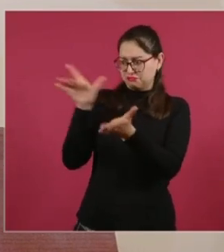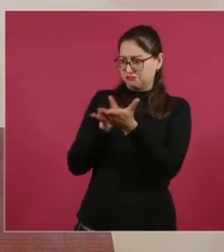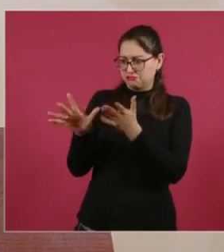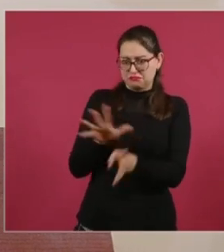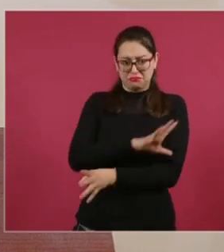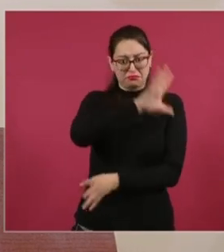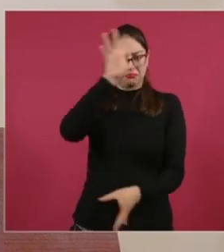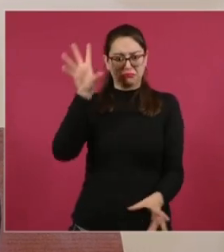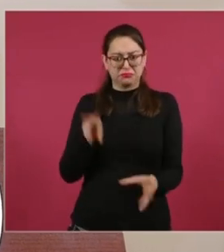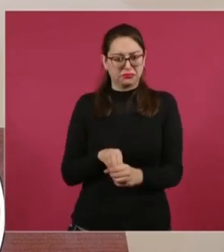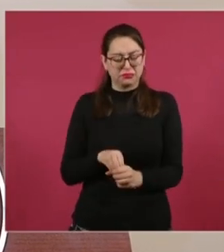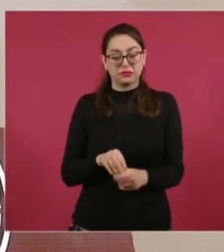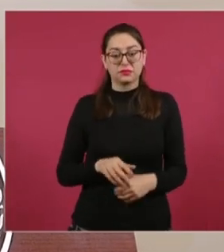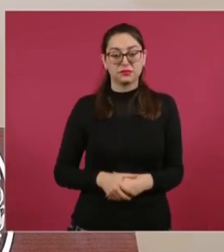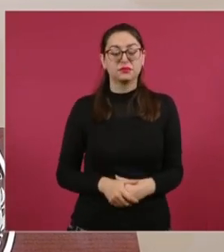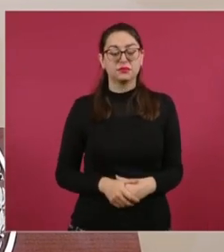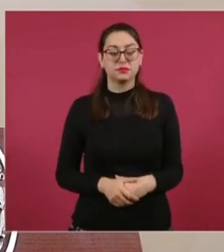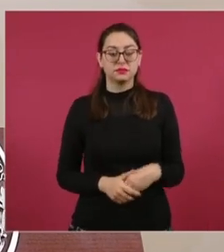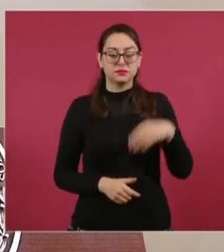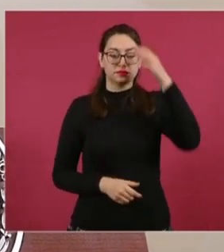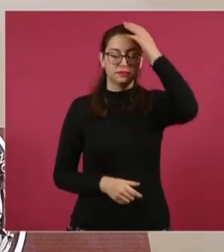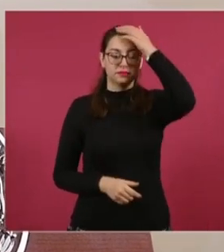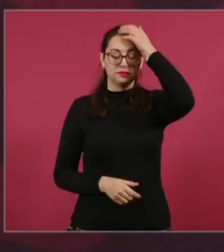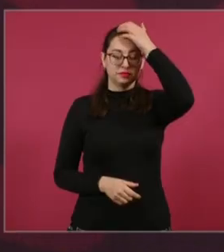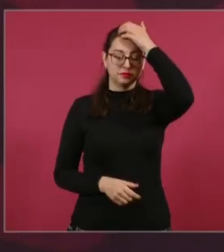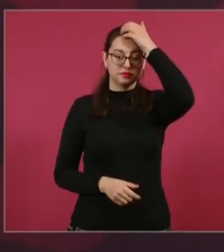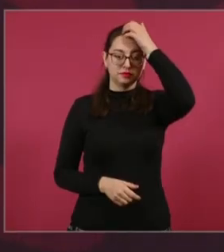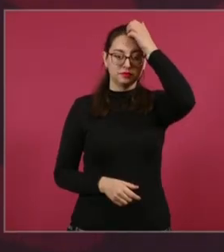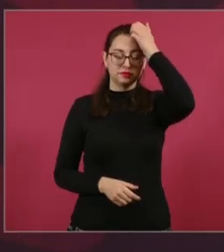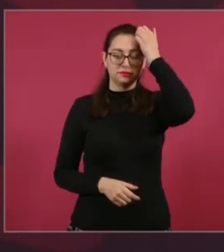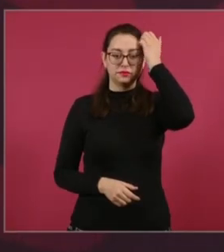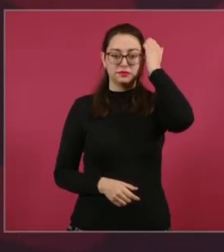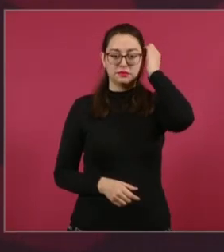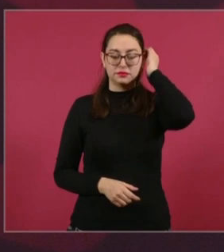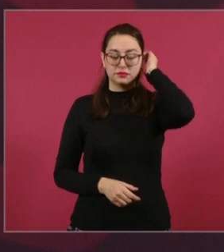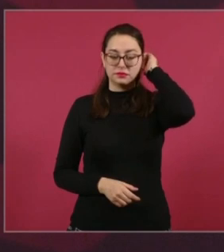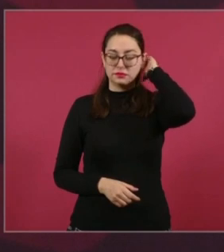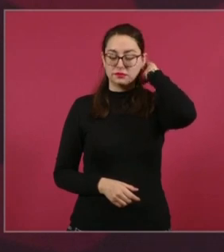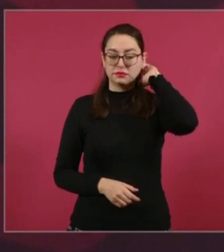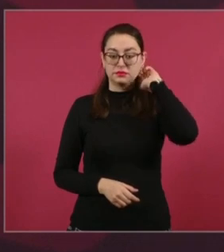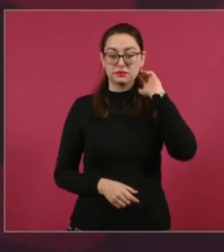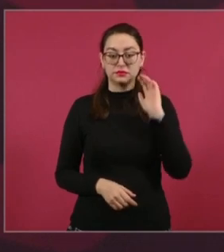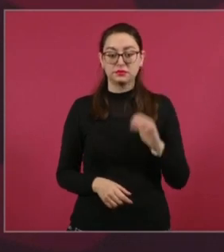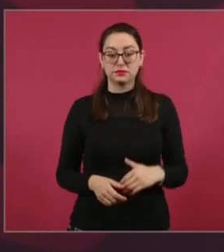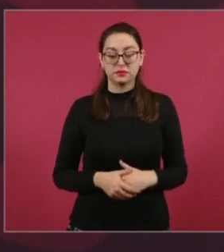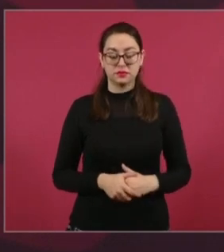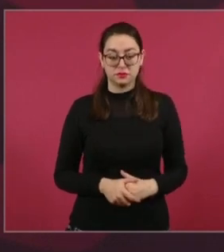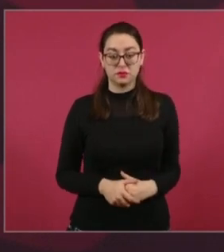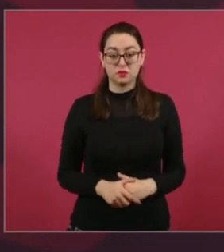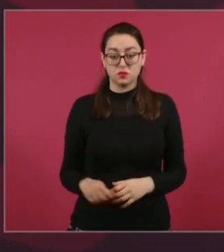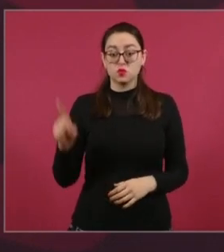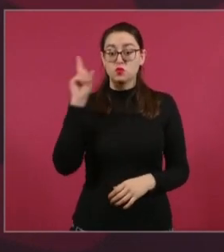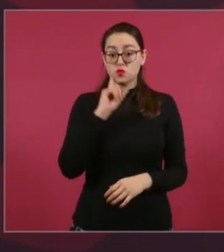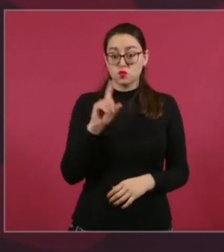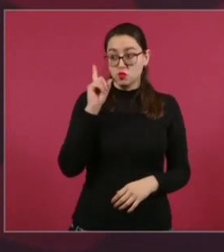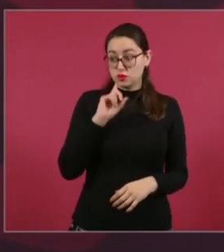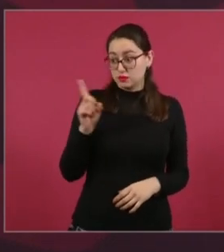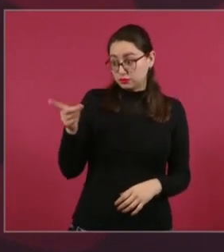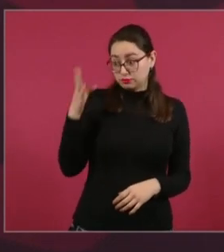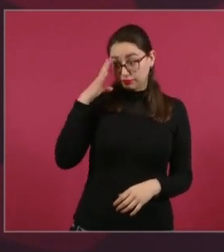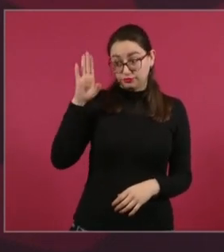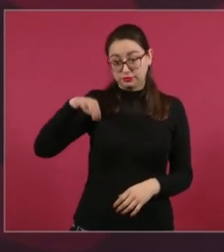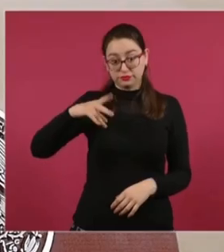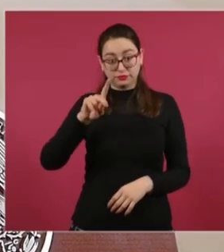Tengo un concepto de lo mejor de la maestra Delfina